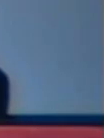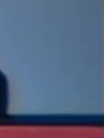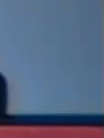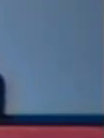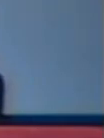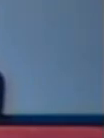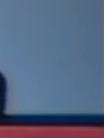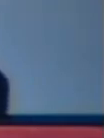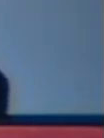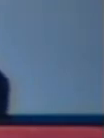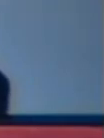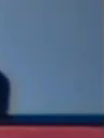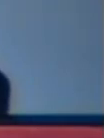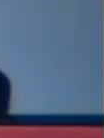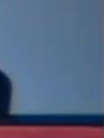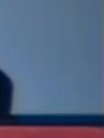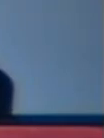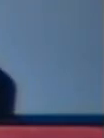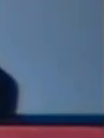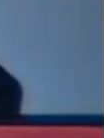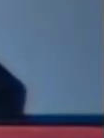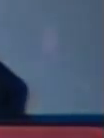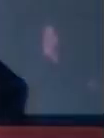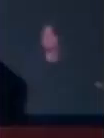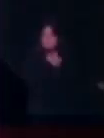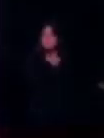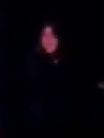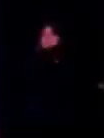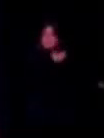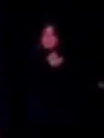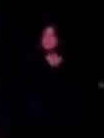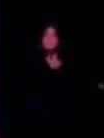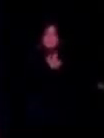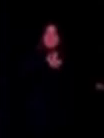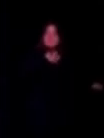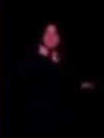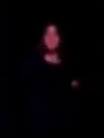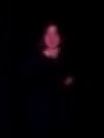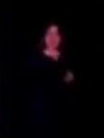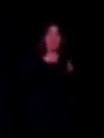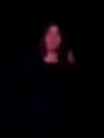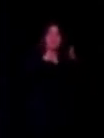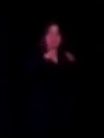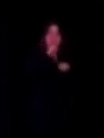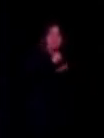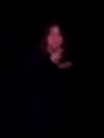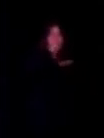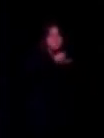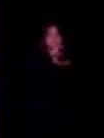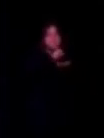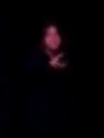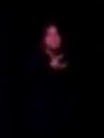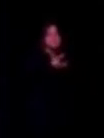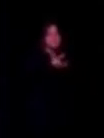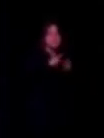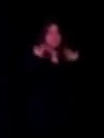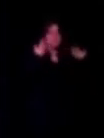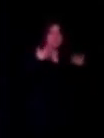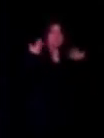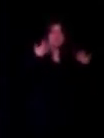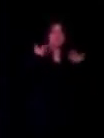Y curiosamente, en cada una de ellas, en mi opinión, se han ido dando, claro, conforme vas por un camino te vas encontrando con distintas cosas que te acompañan